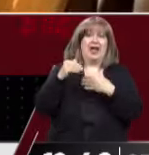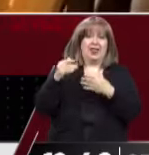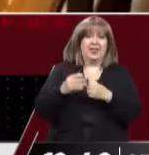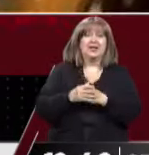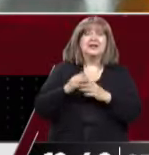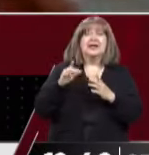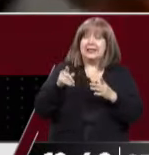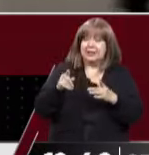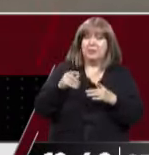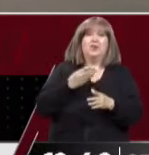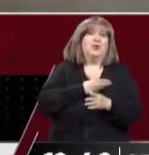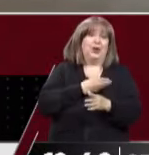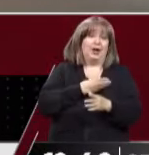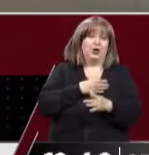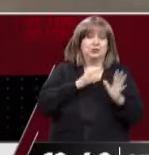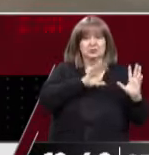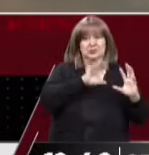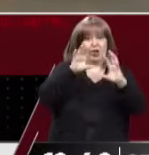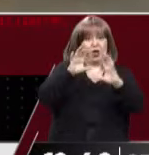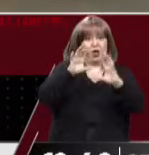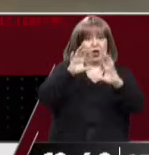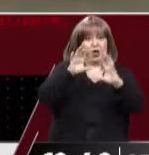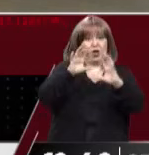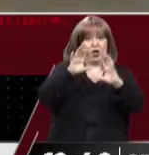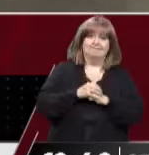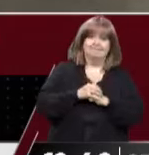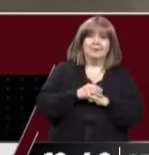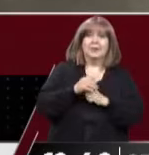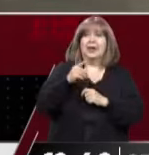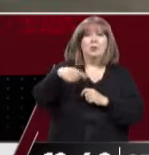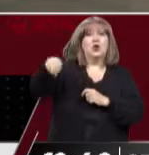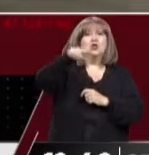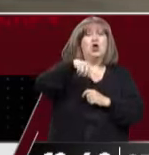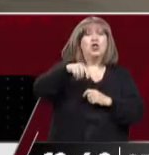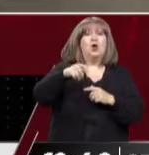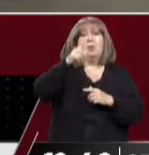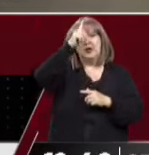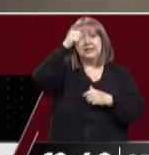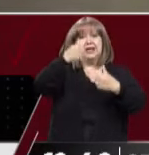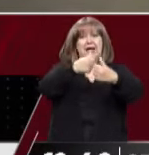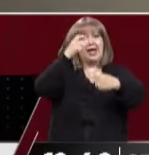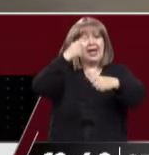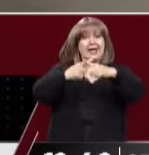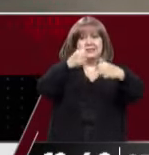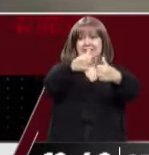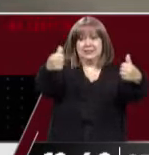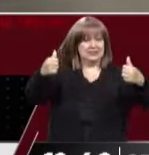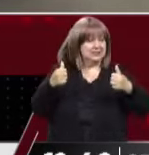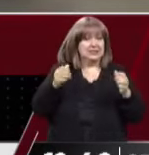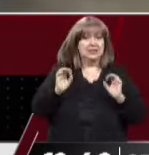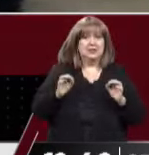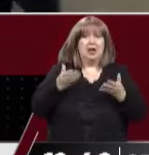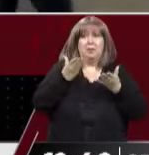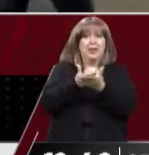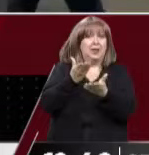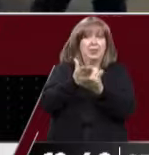prueba cocinado el conflicto si es que los manifestantes por supuesto lo aprueban porque por un lado tenemos la palabra del gobierno que